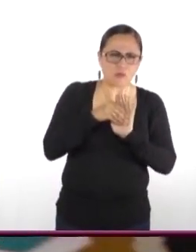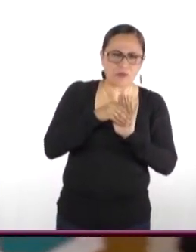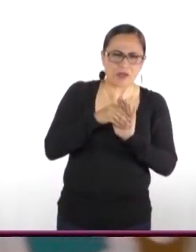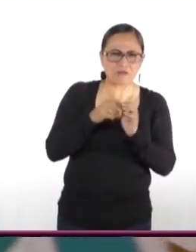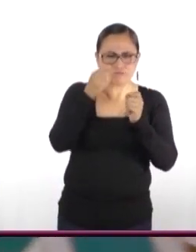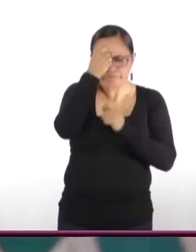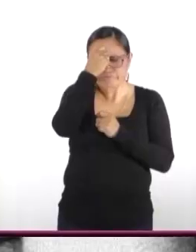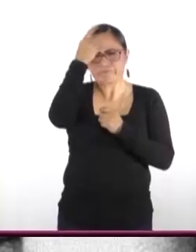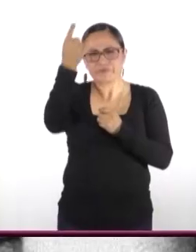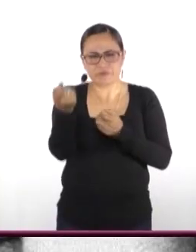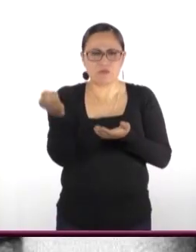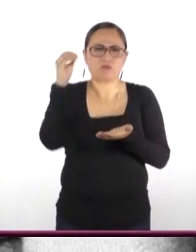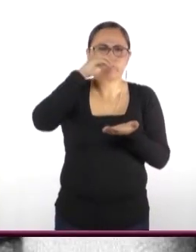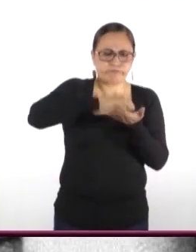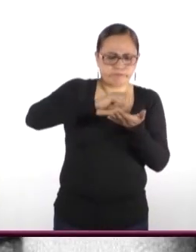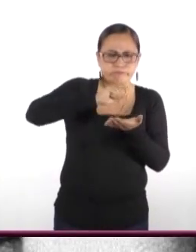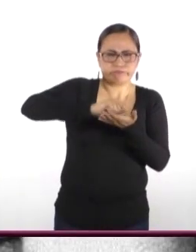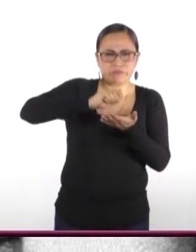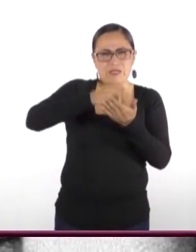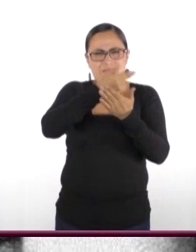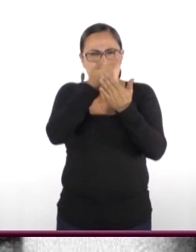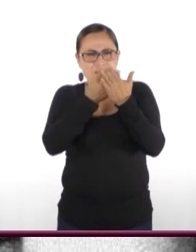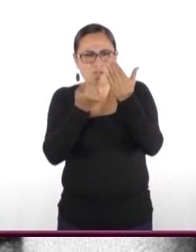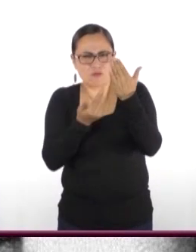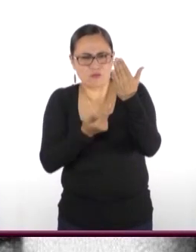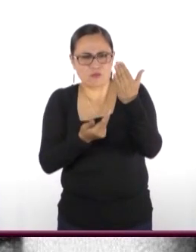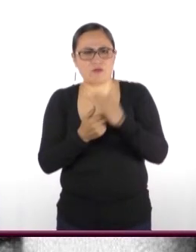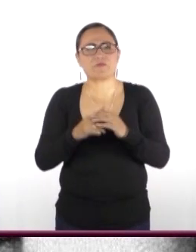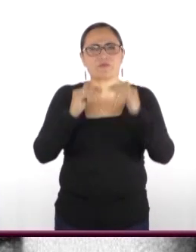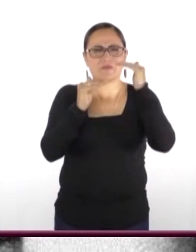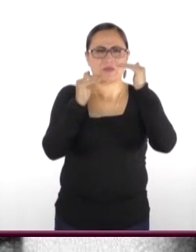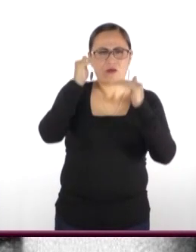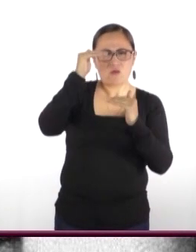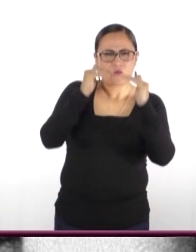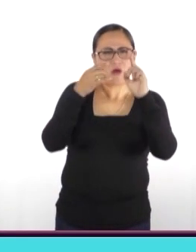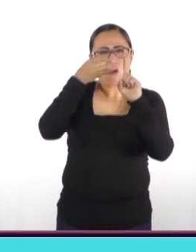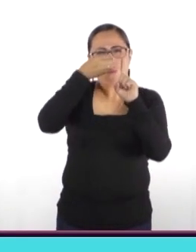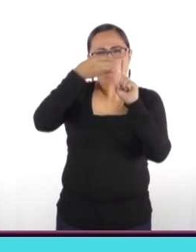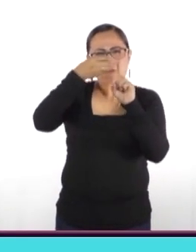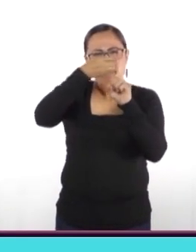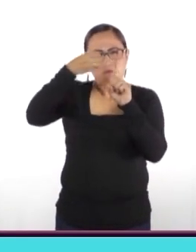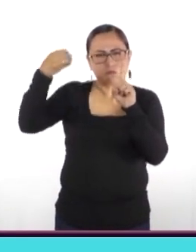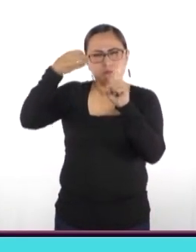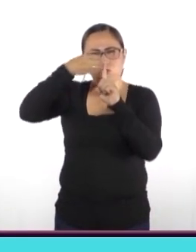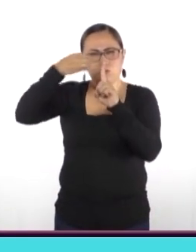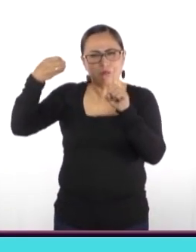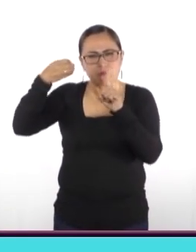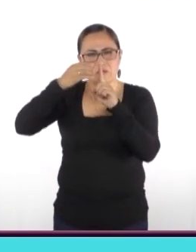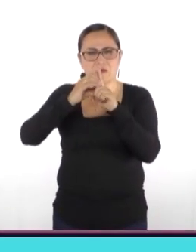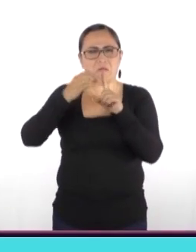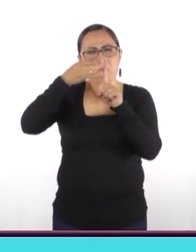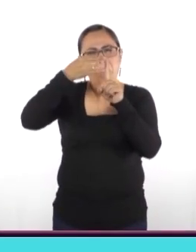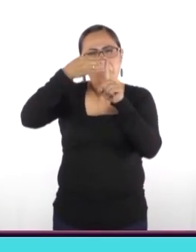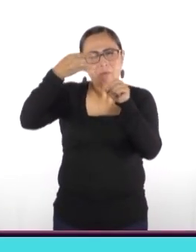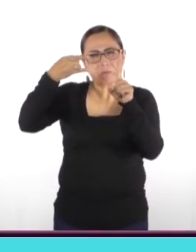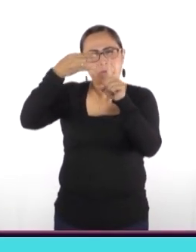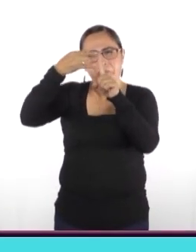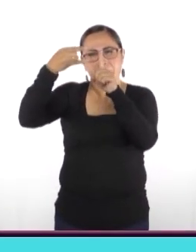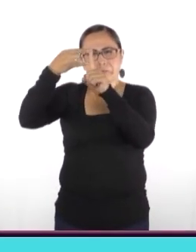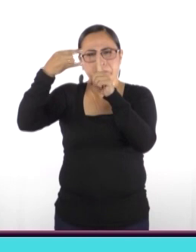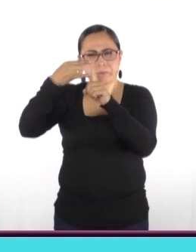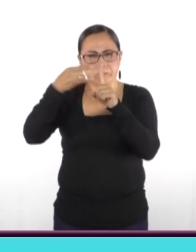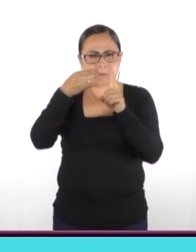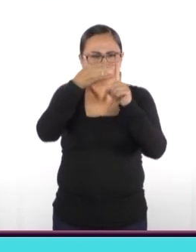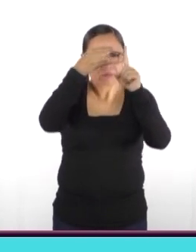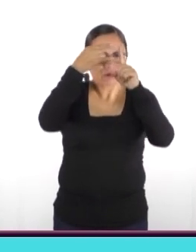azulejo, creó otros patrones para sus grabados. Existen teselaciones regulares. Estas están hechas con un único